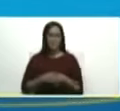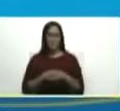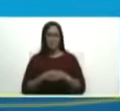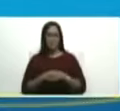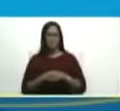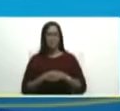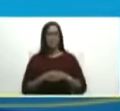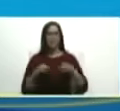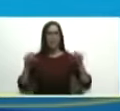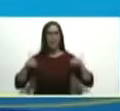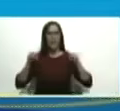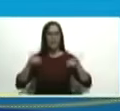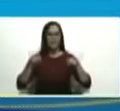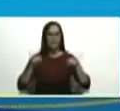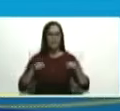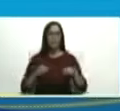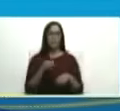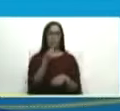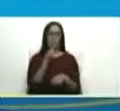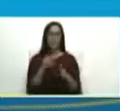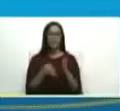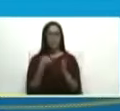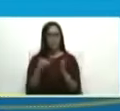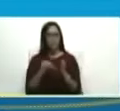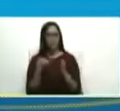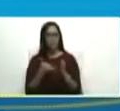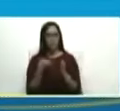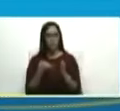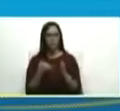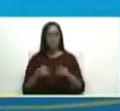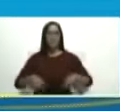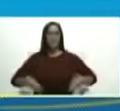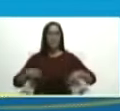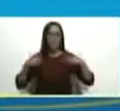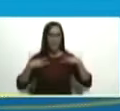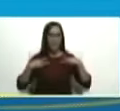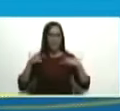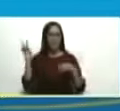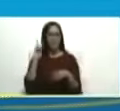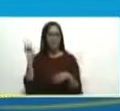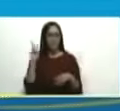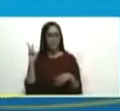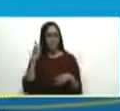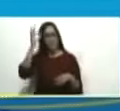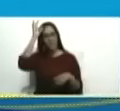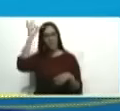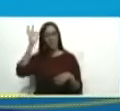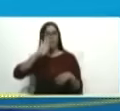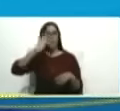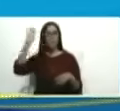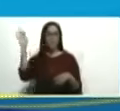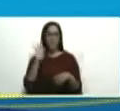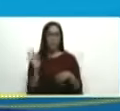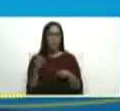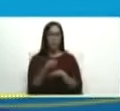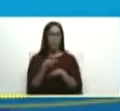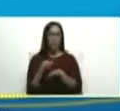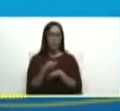que esta novísima institución en la vida republicana de Venezuela, el Consejo Federal de Gobierno,